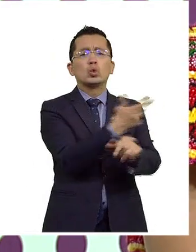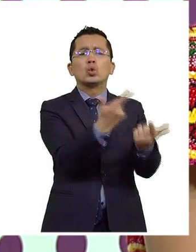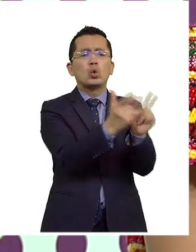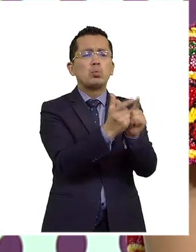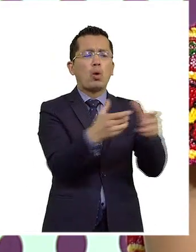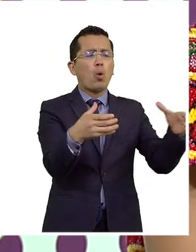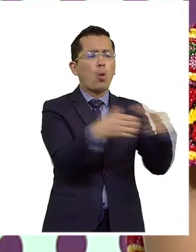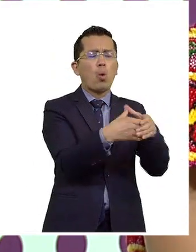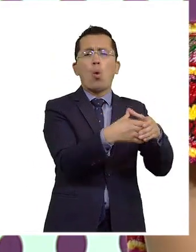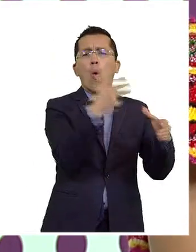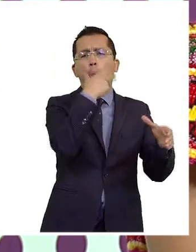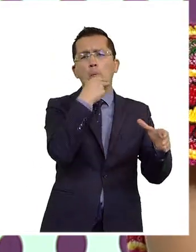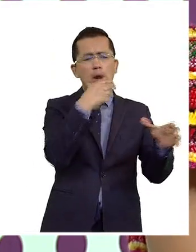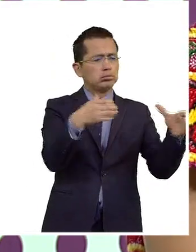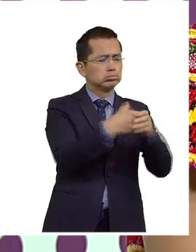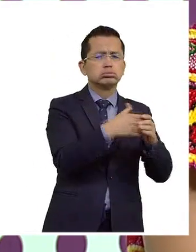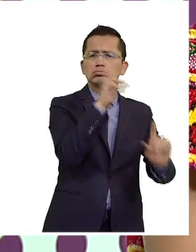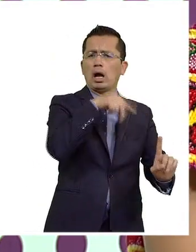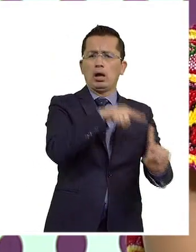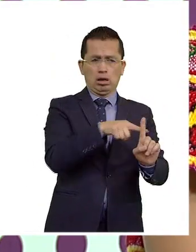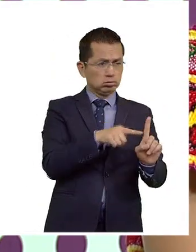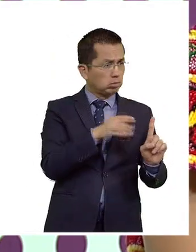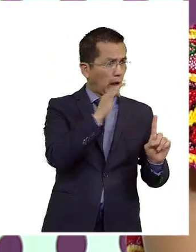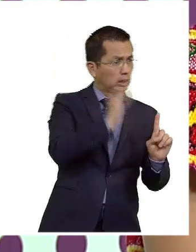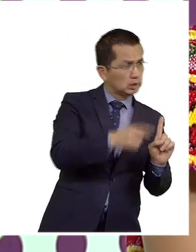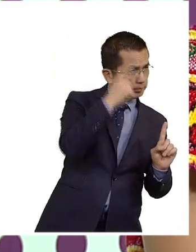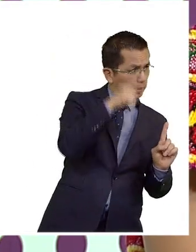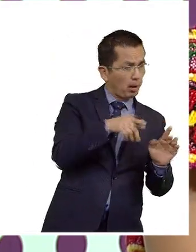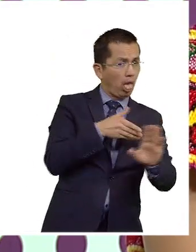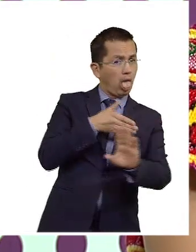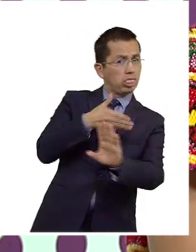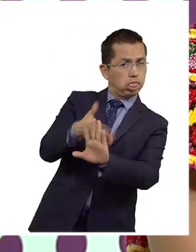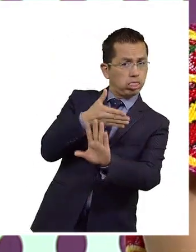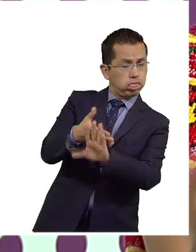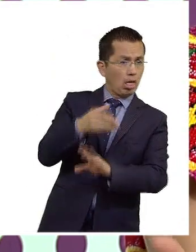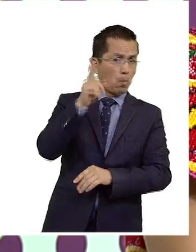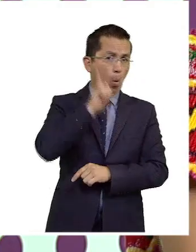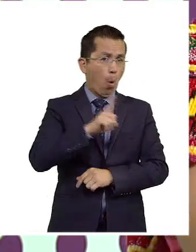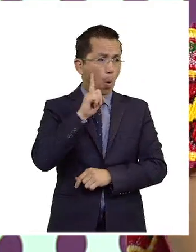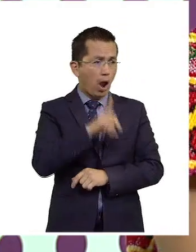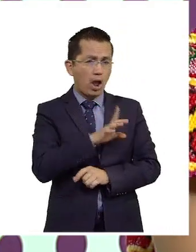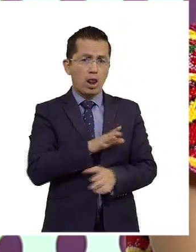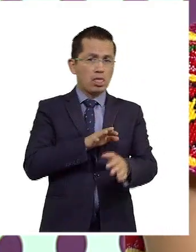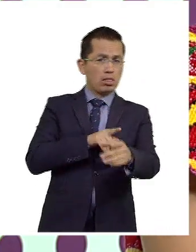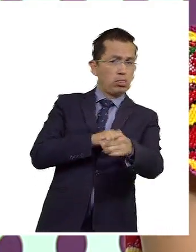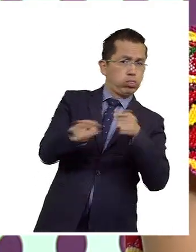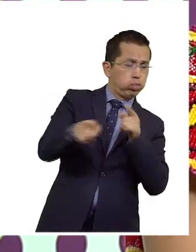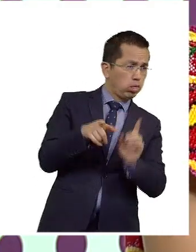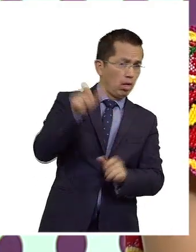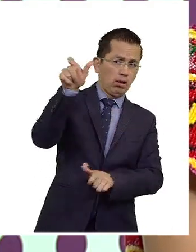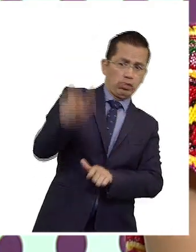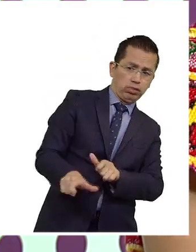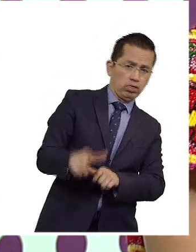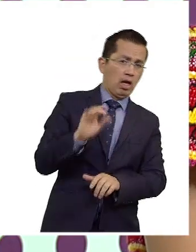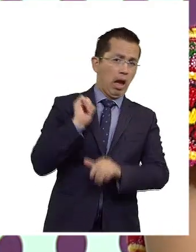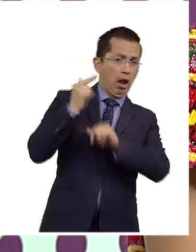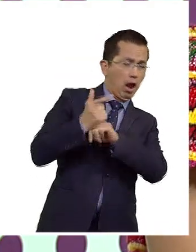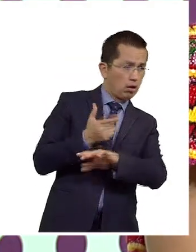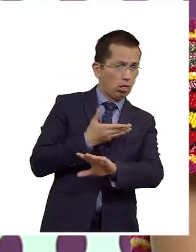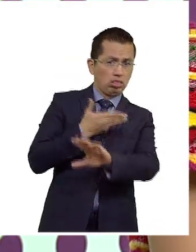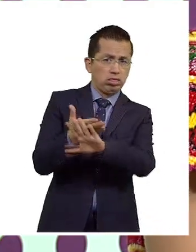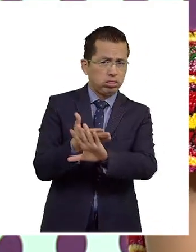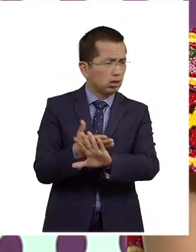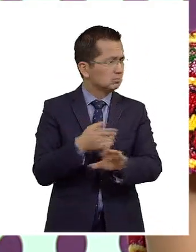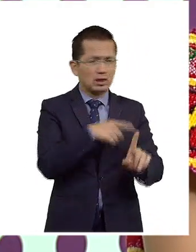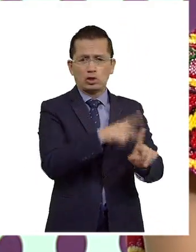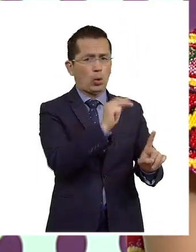no se permiten, él no permitiría que hablen mal de una chica o que hablen sobre el cuerpo de una mujer o que...